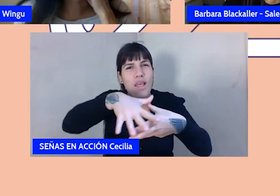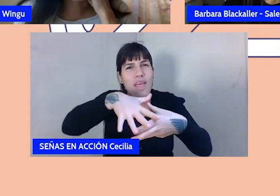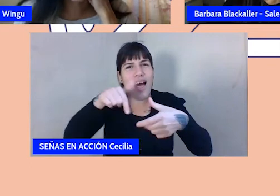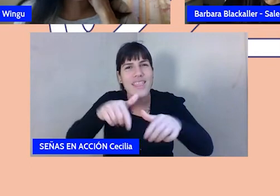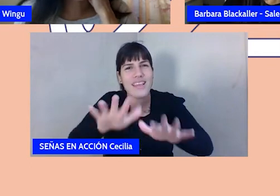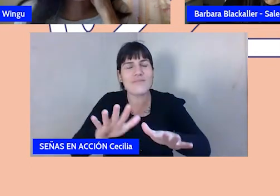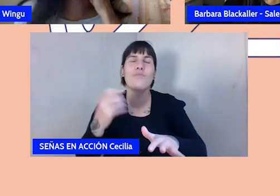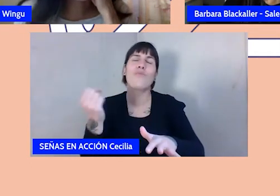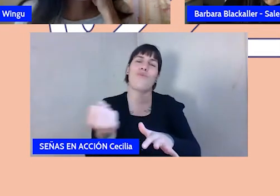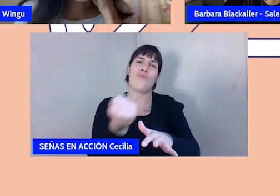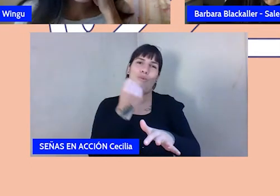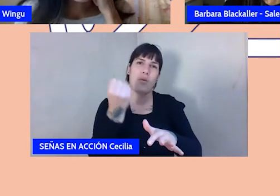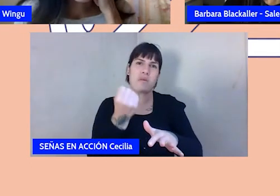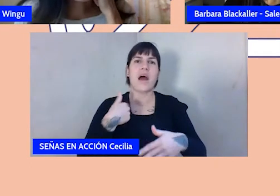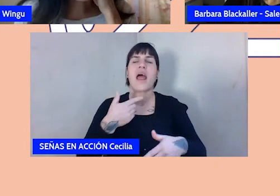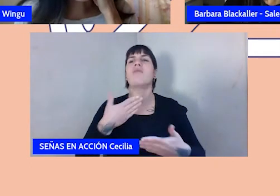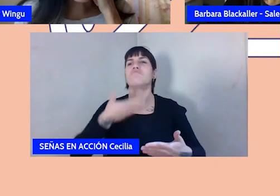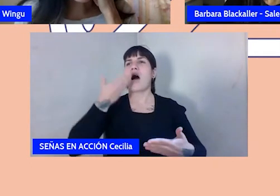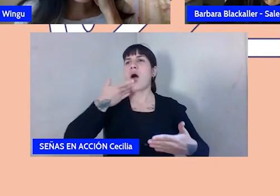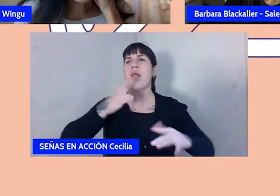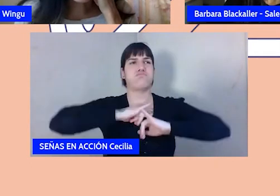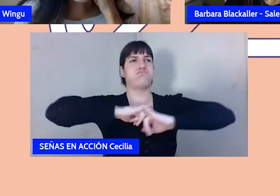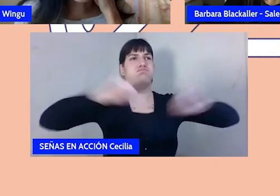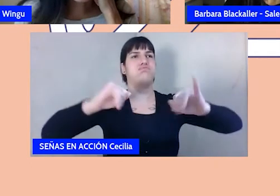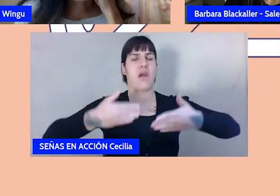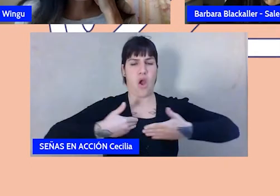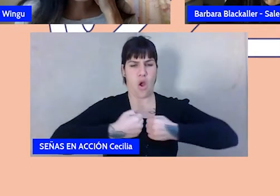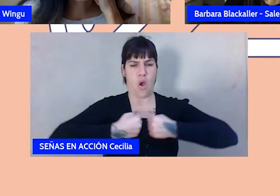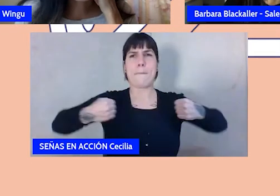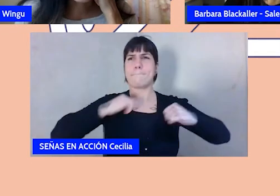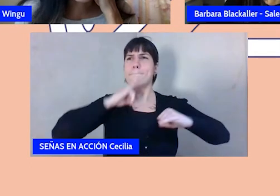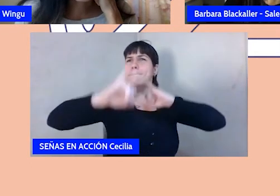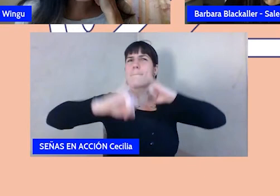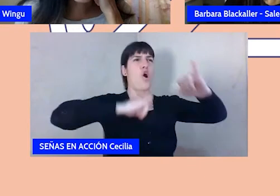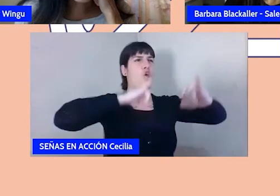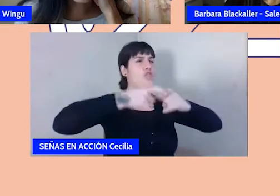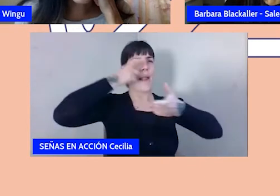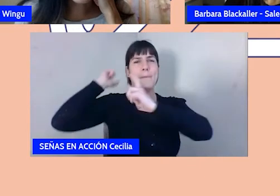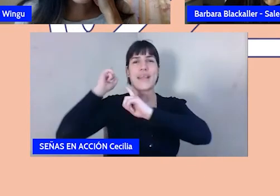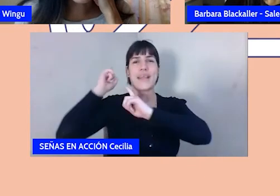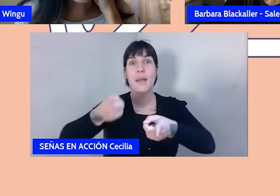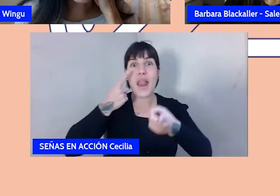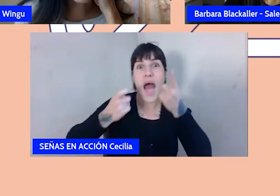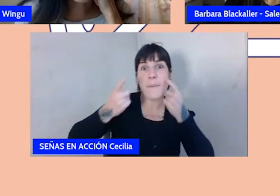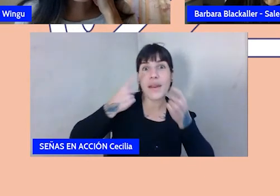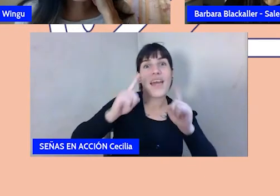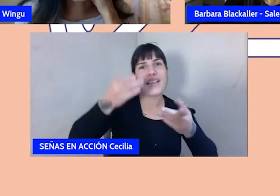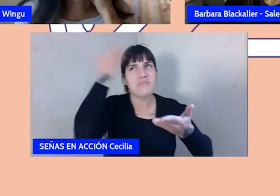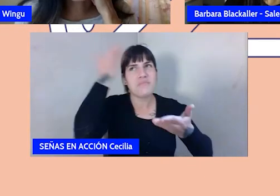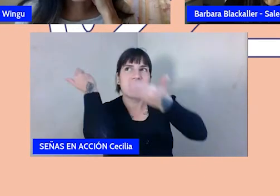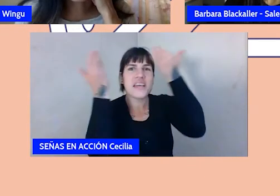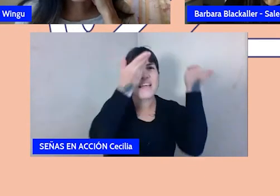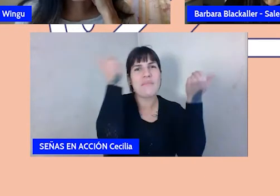desaprender y ayudar a otras. Y bueno, ahora me gustaría un poco también que Ana Laura